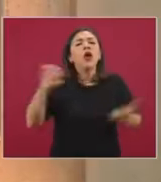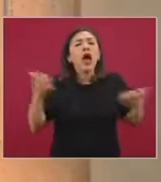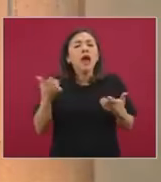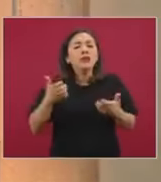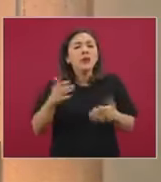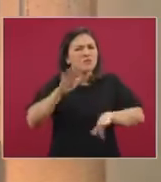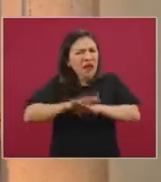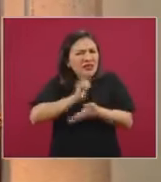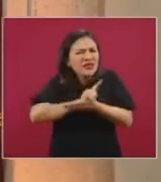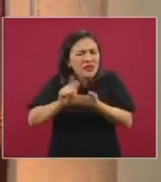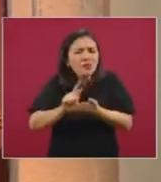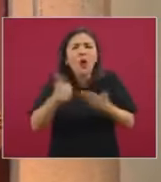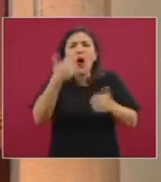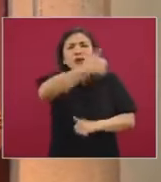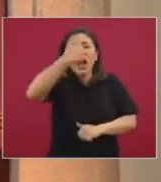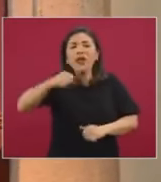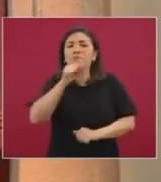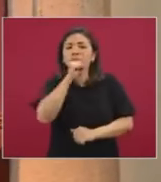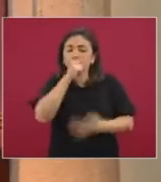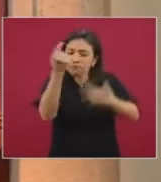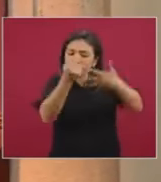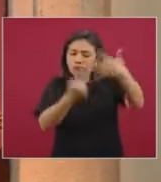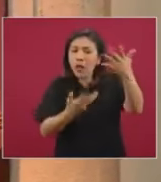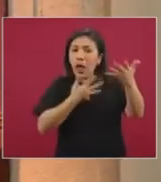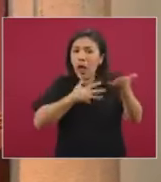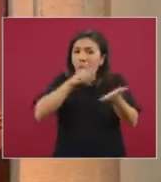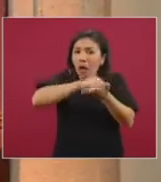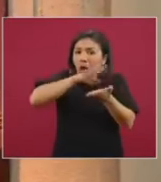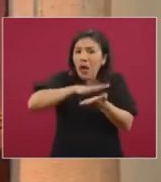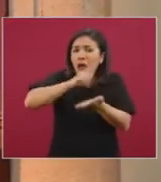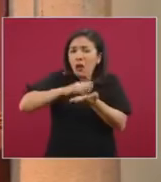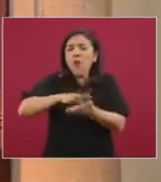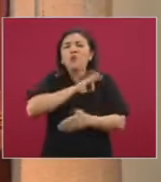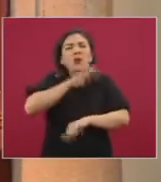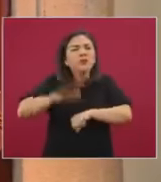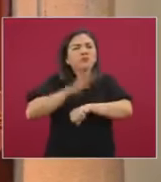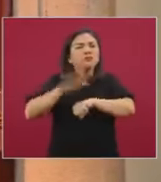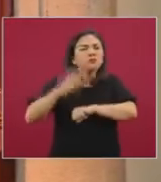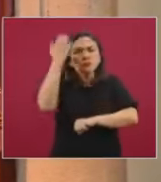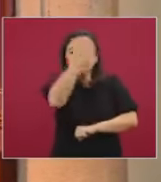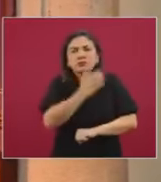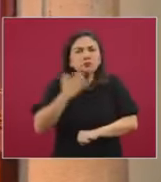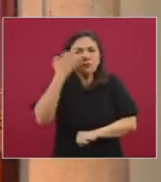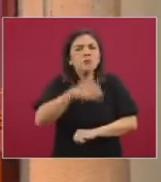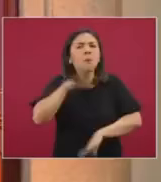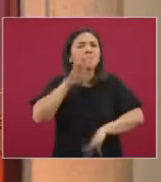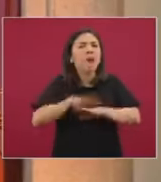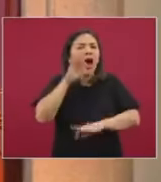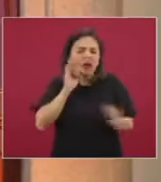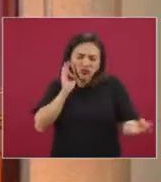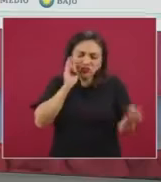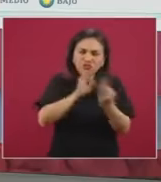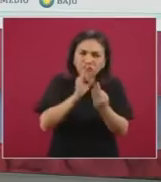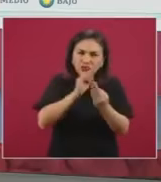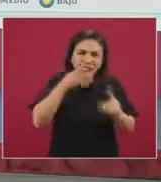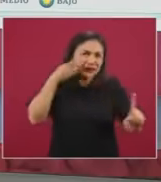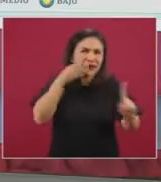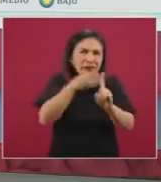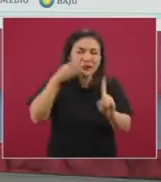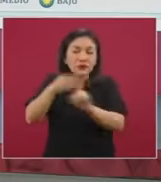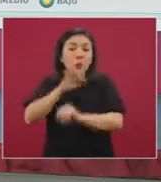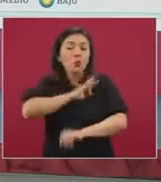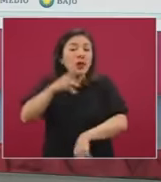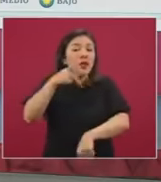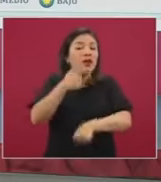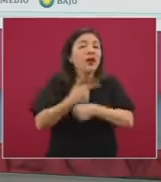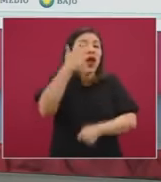manera transparente con cada uno de los indicadores evaluar mucho más, de manera más específica, el riesgo